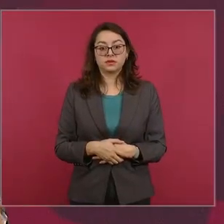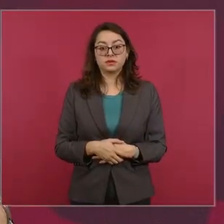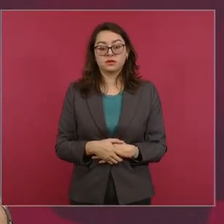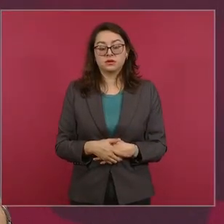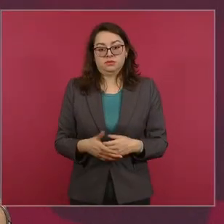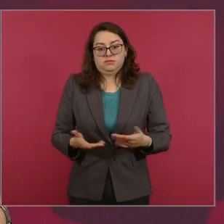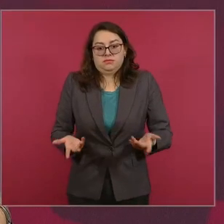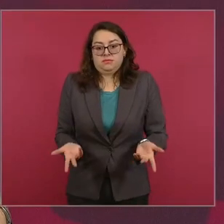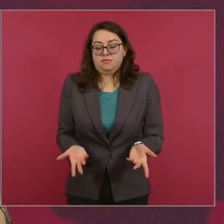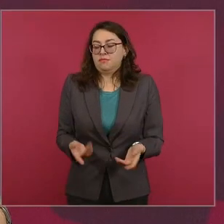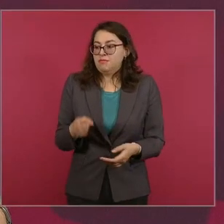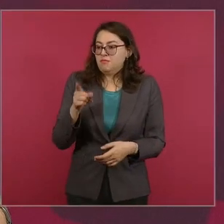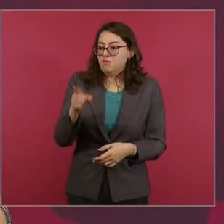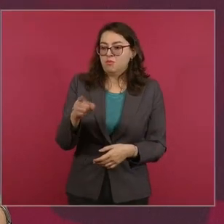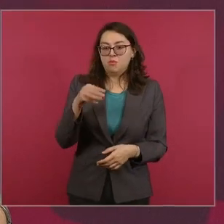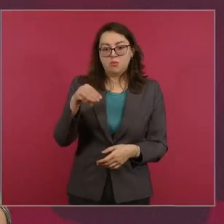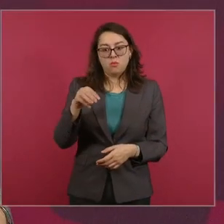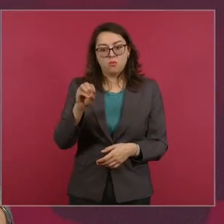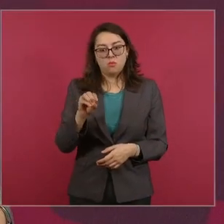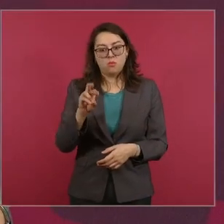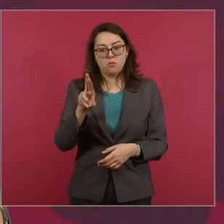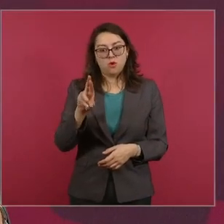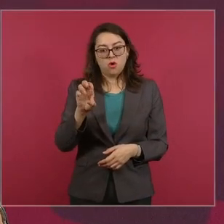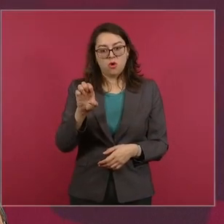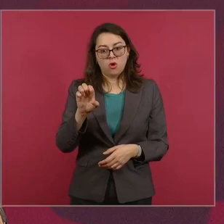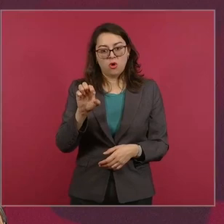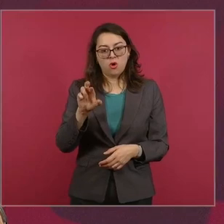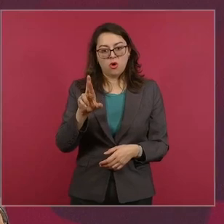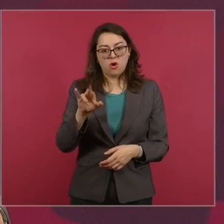Moreira eso porque salió